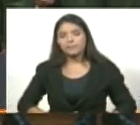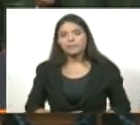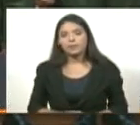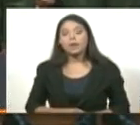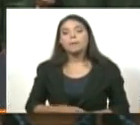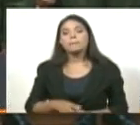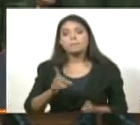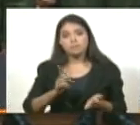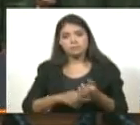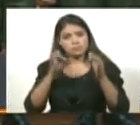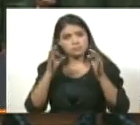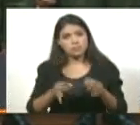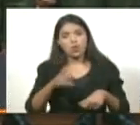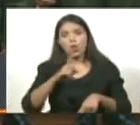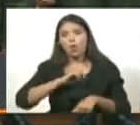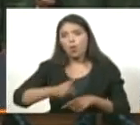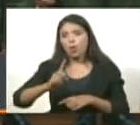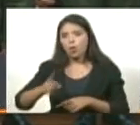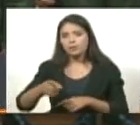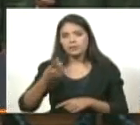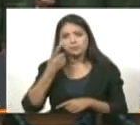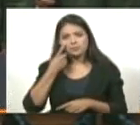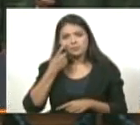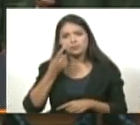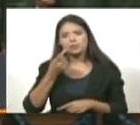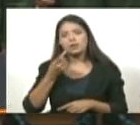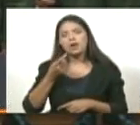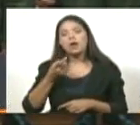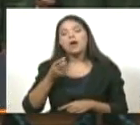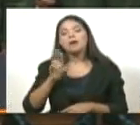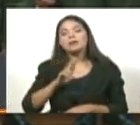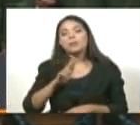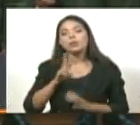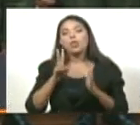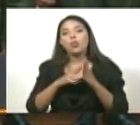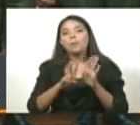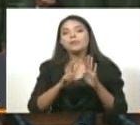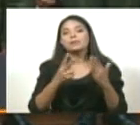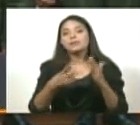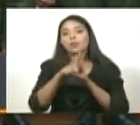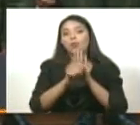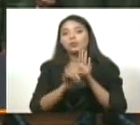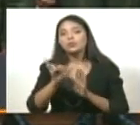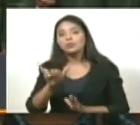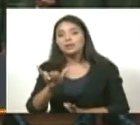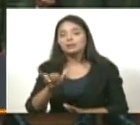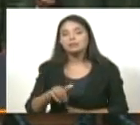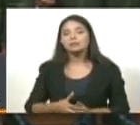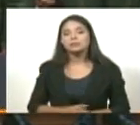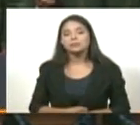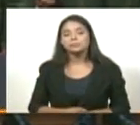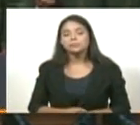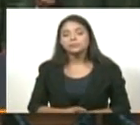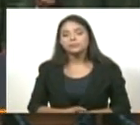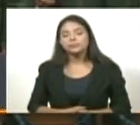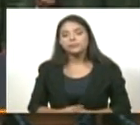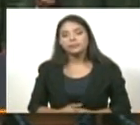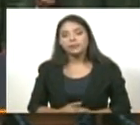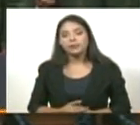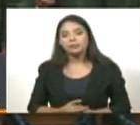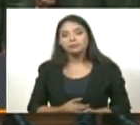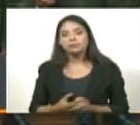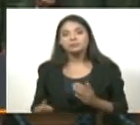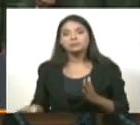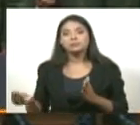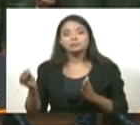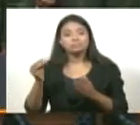para el cumplimiento de la Orden de Operaciones República Constituyente 2017, en donde se